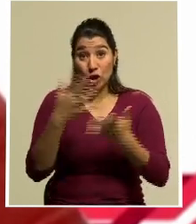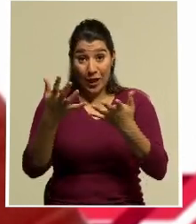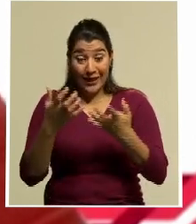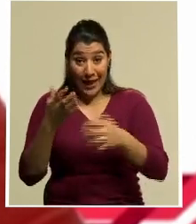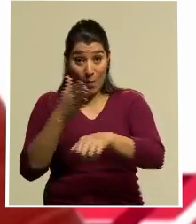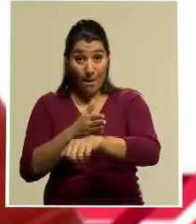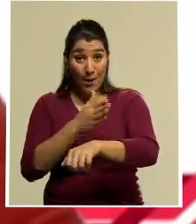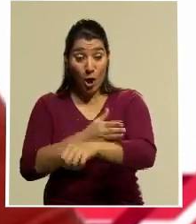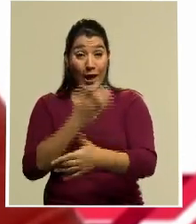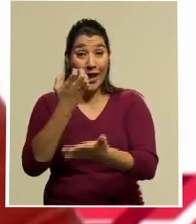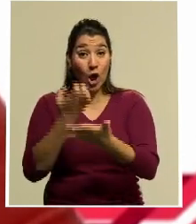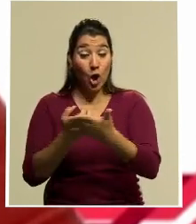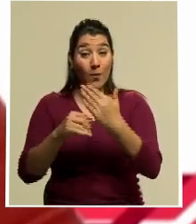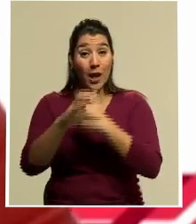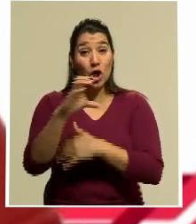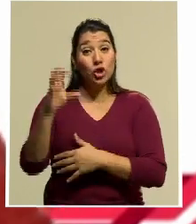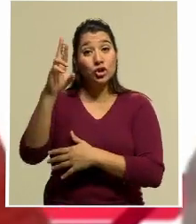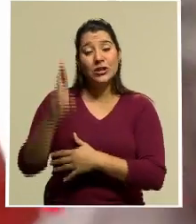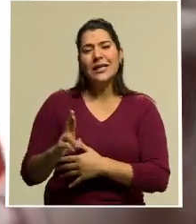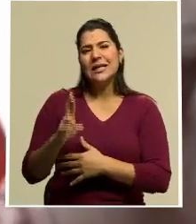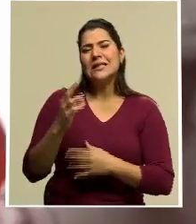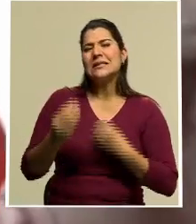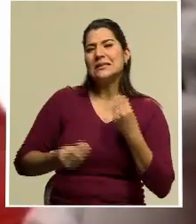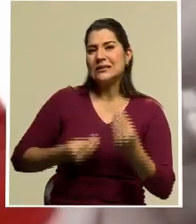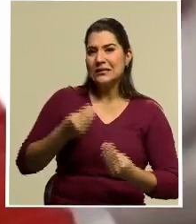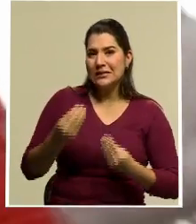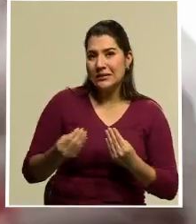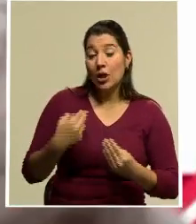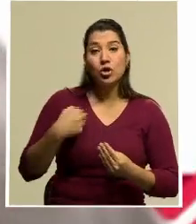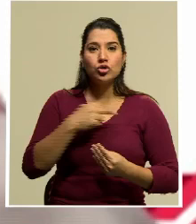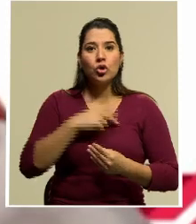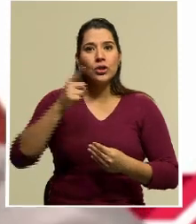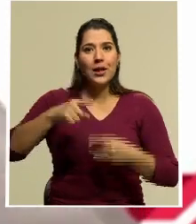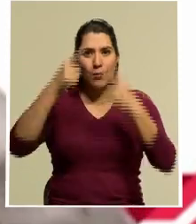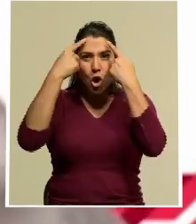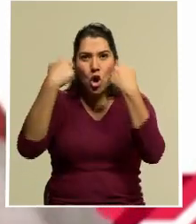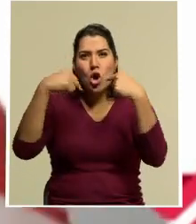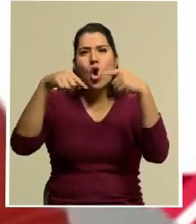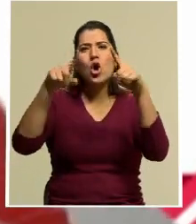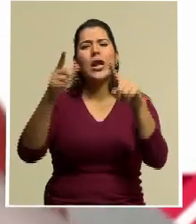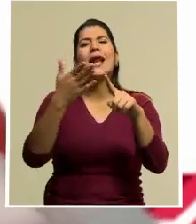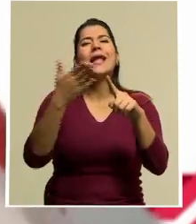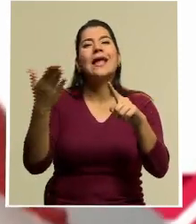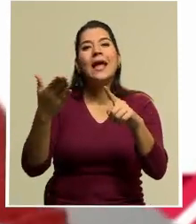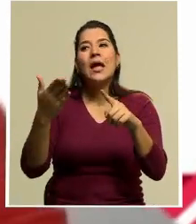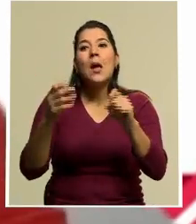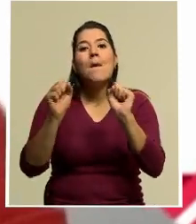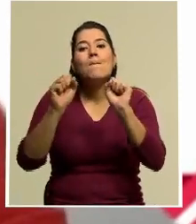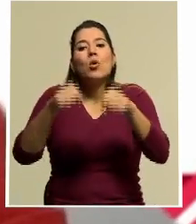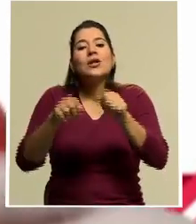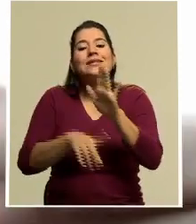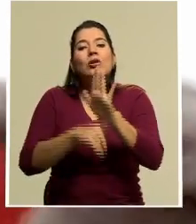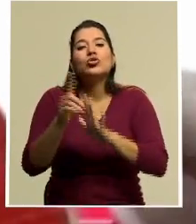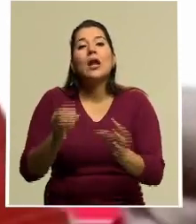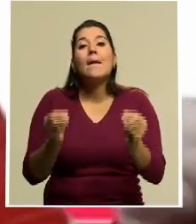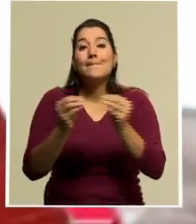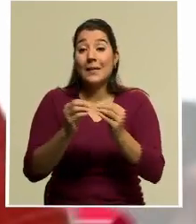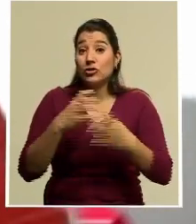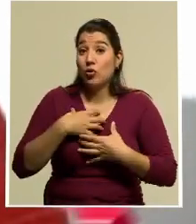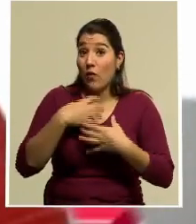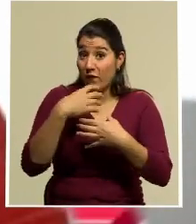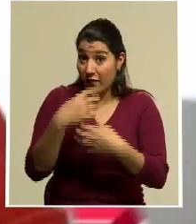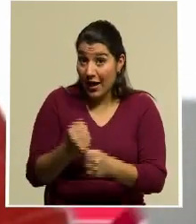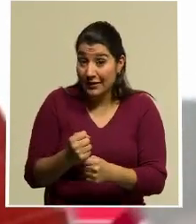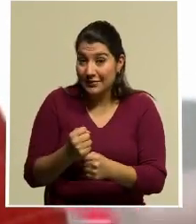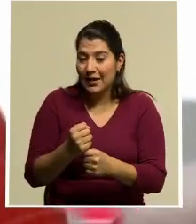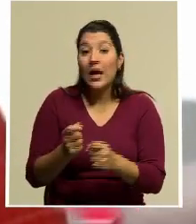economía del país, tenemos que lograr generar confianza como un primerísimo punto. Tenemos que llevar